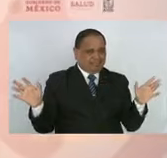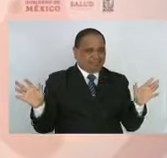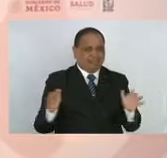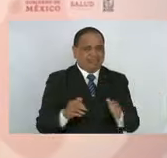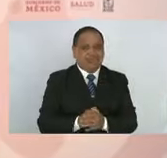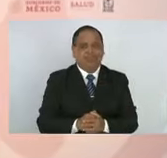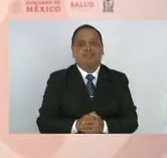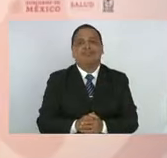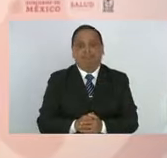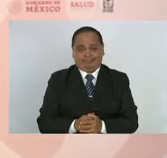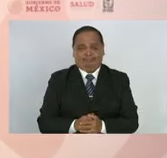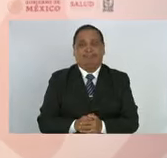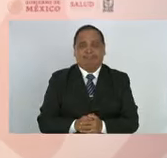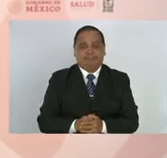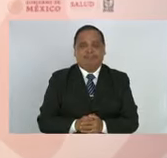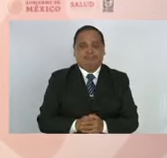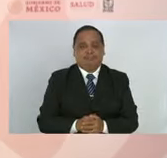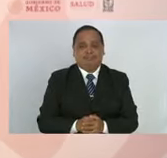de